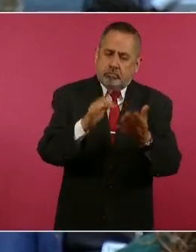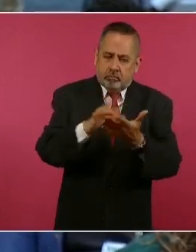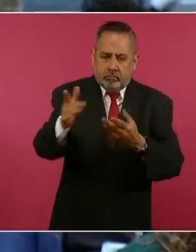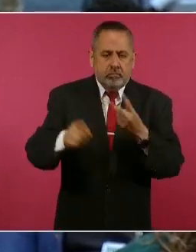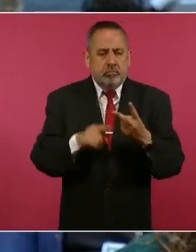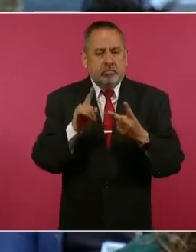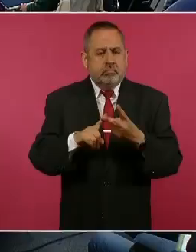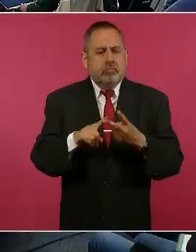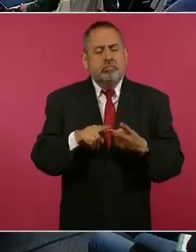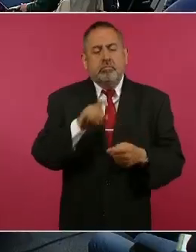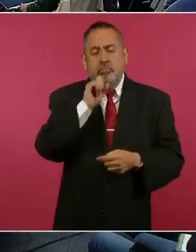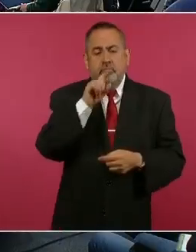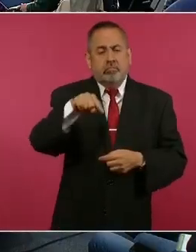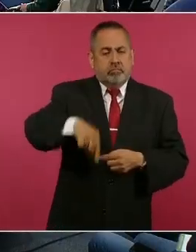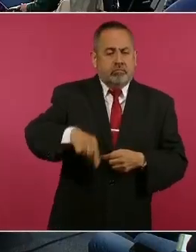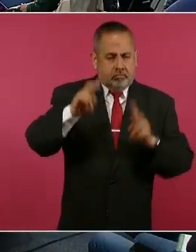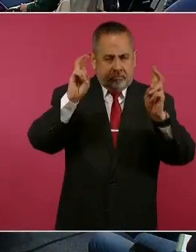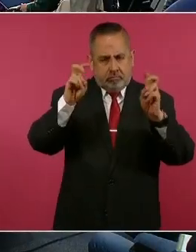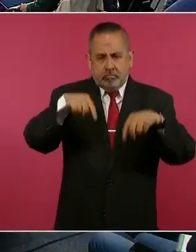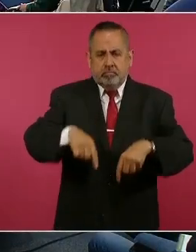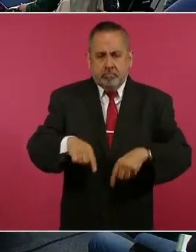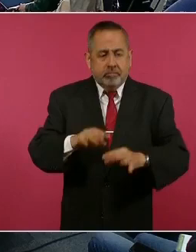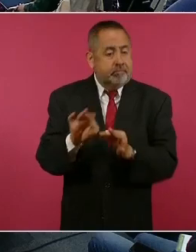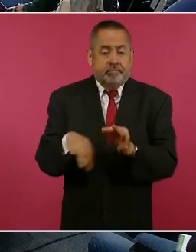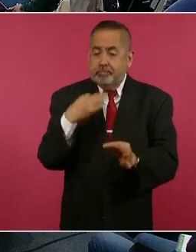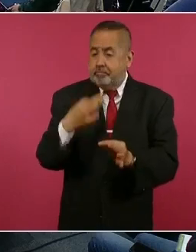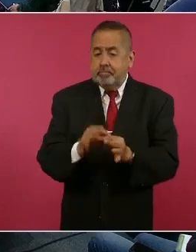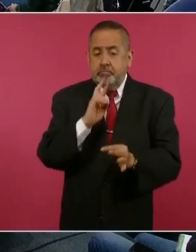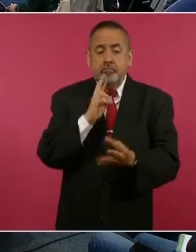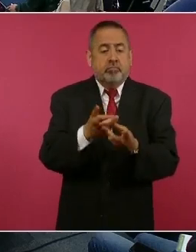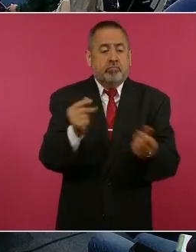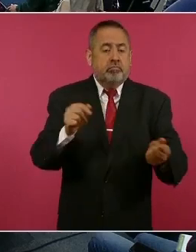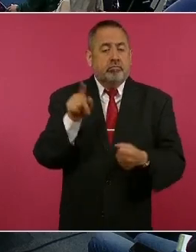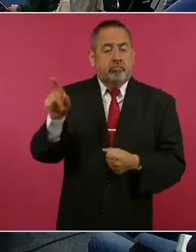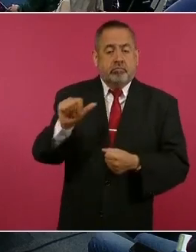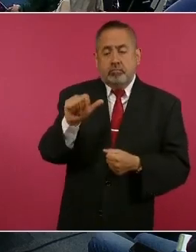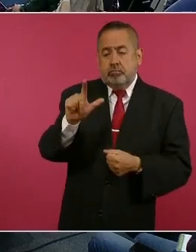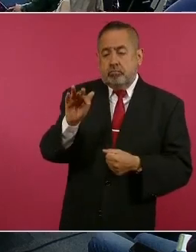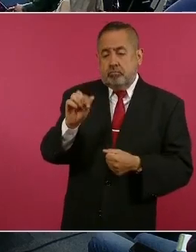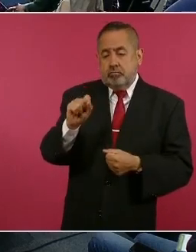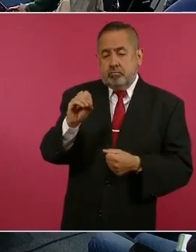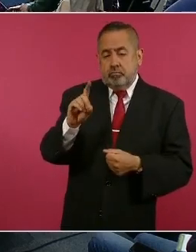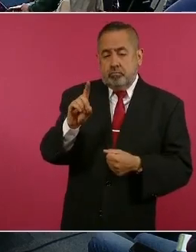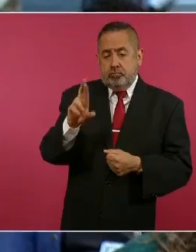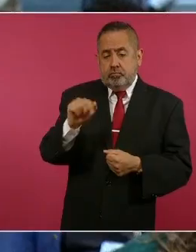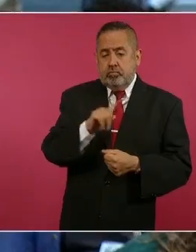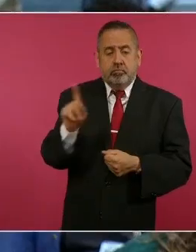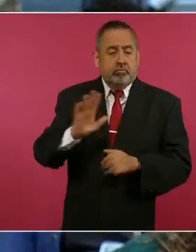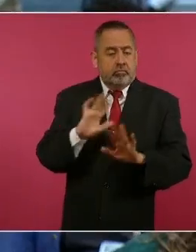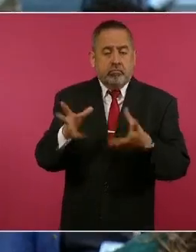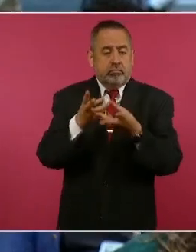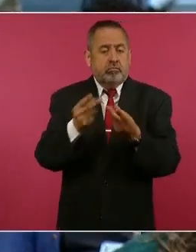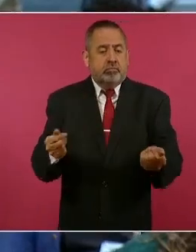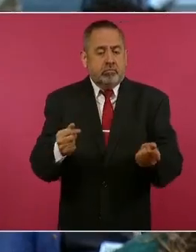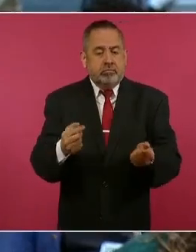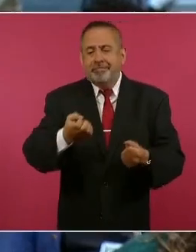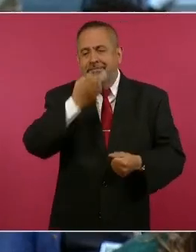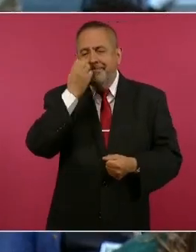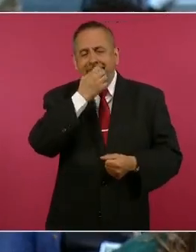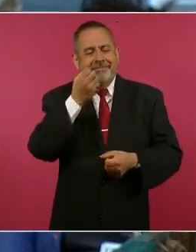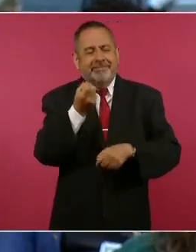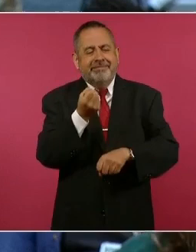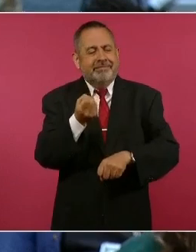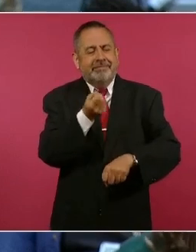Y hemos tratado un tema aquí, que quiero decirle que ya lo resolvió el gobernador Alfonso Durazo, el tema de la banda de la escuela